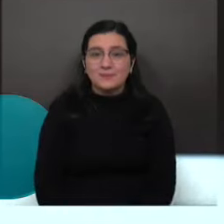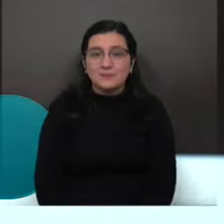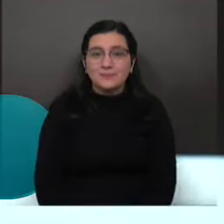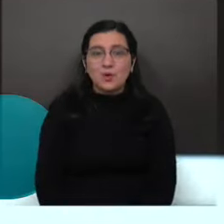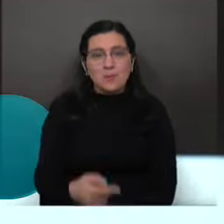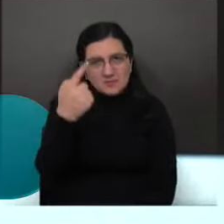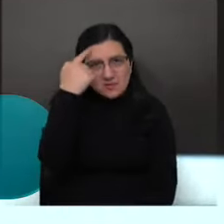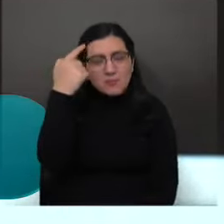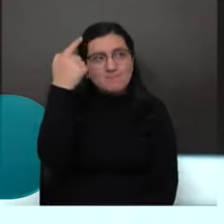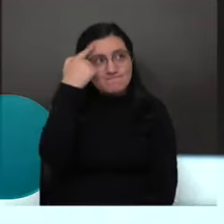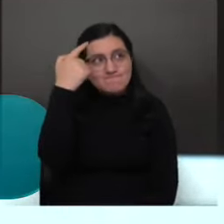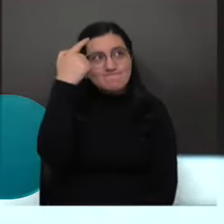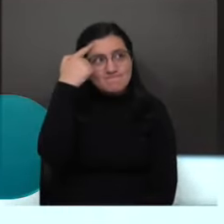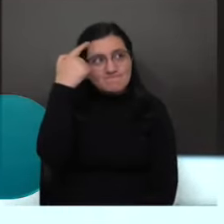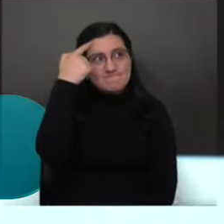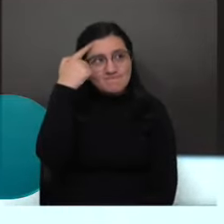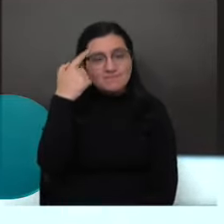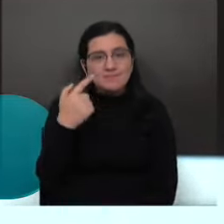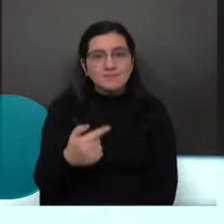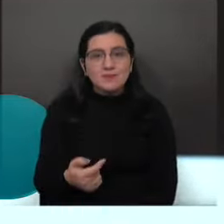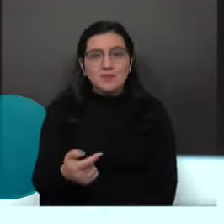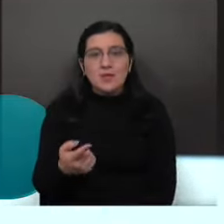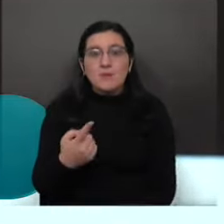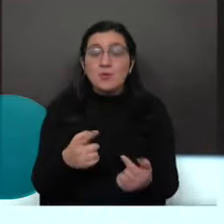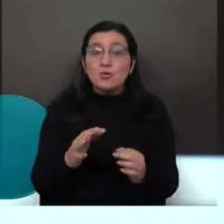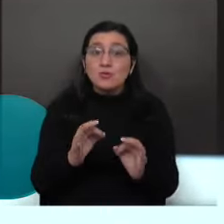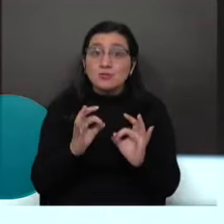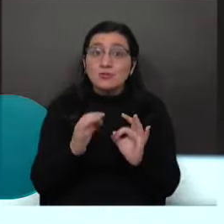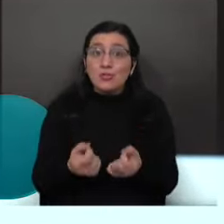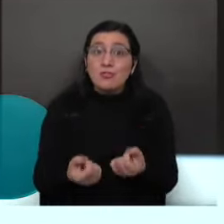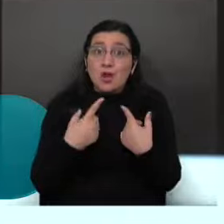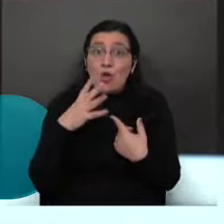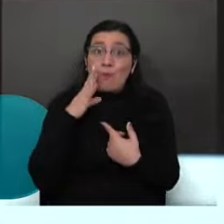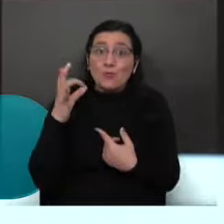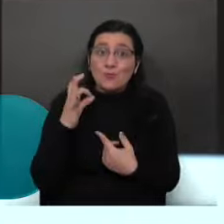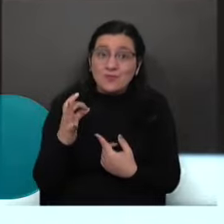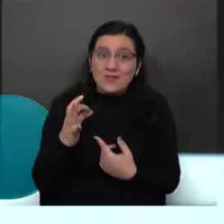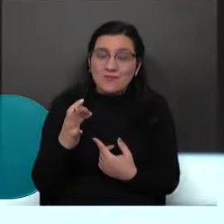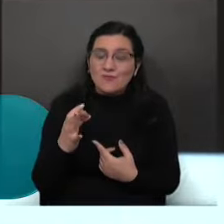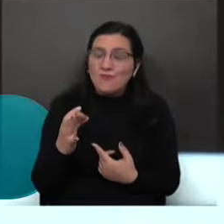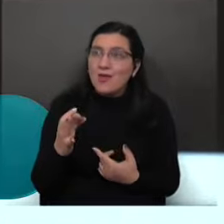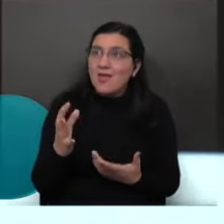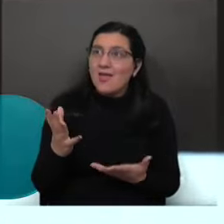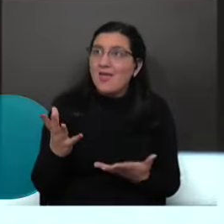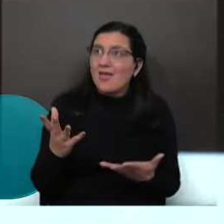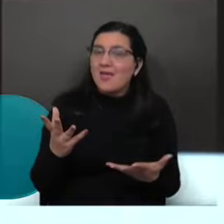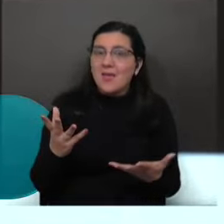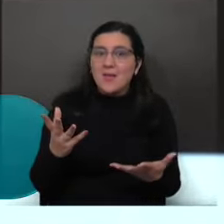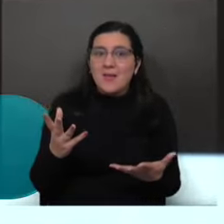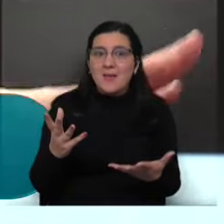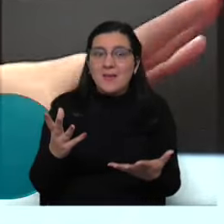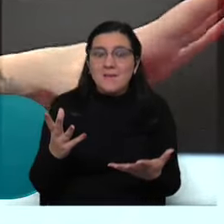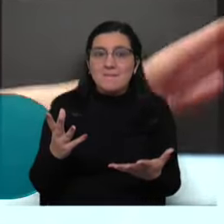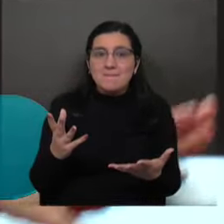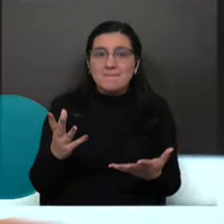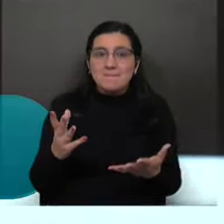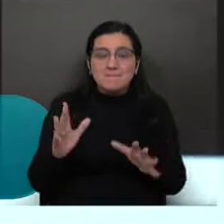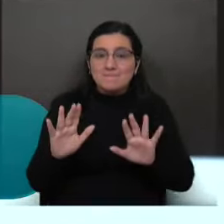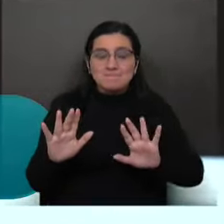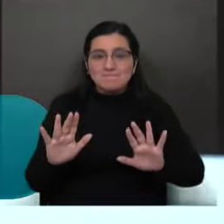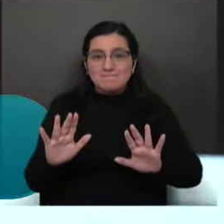mucho mucho y era como impensado y cuando llegó esa oportunidad fue como dejé de